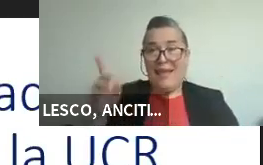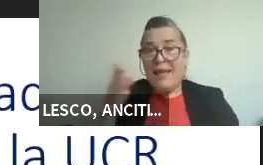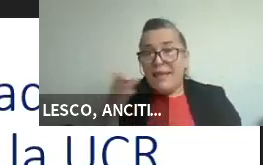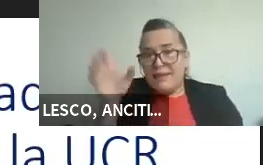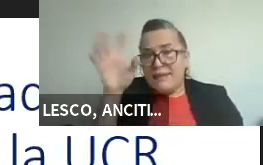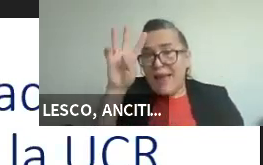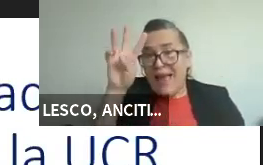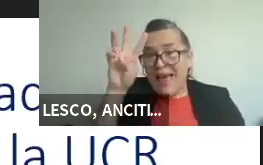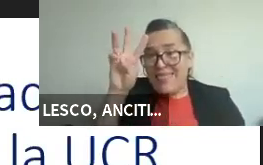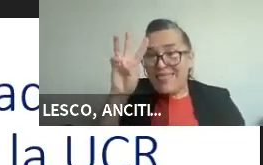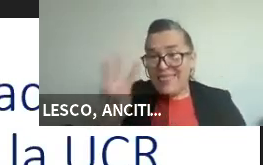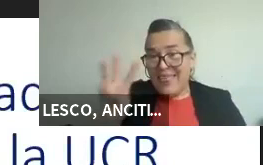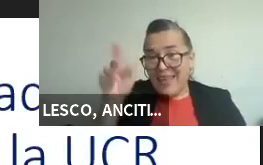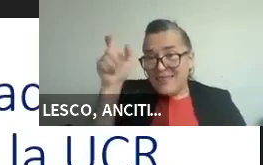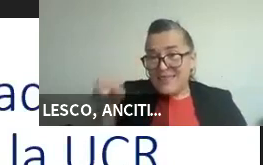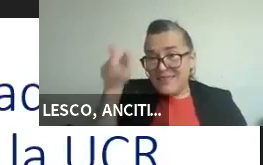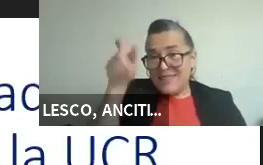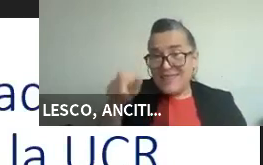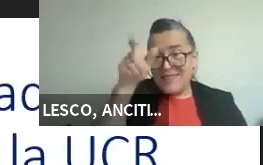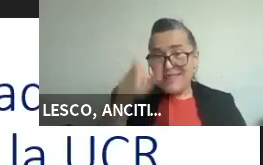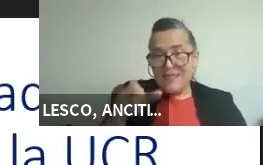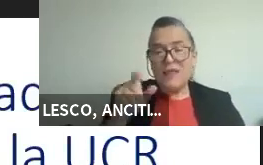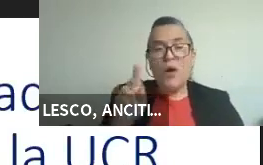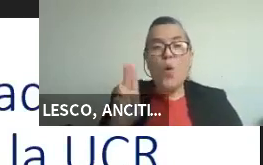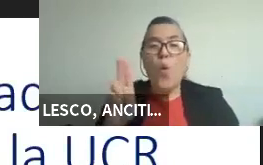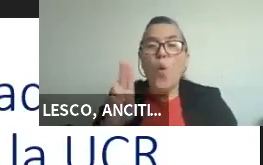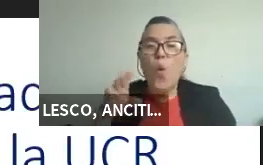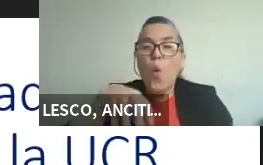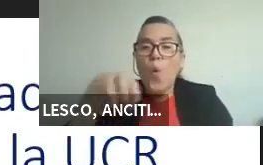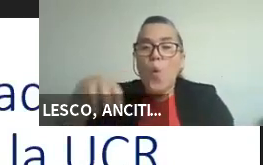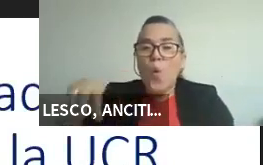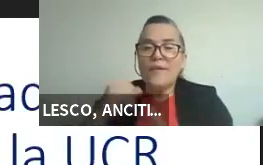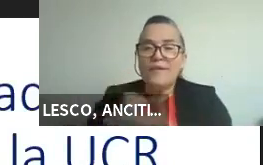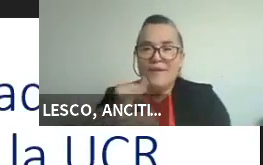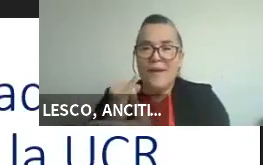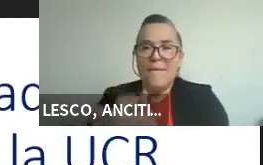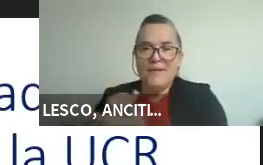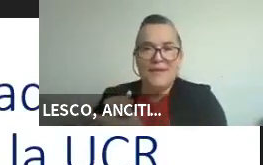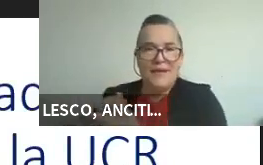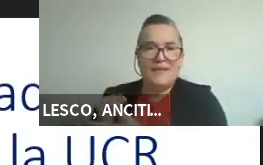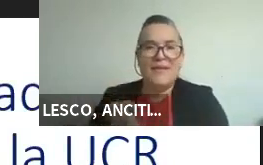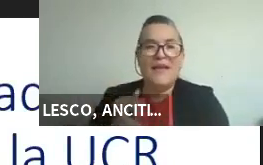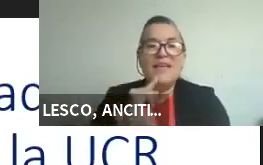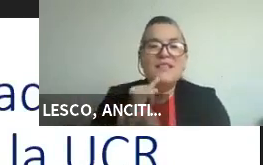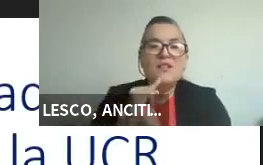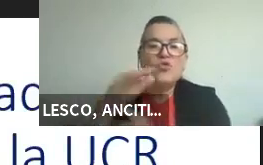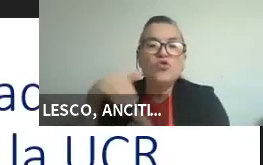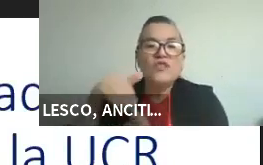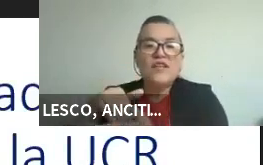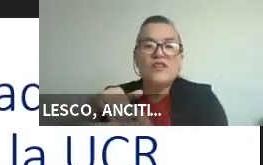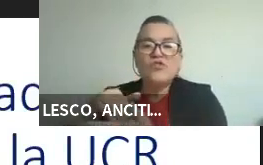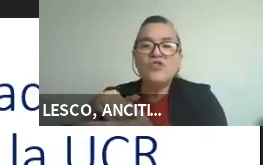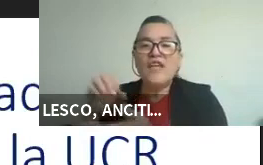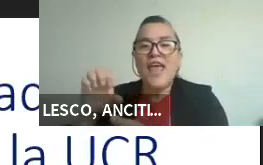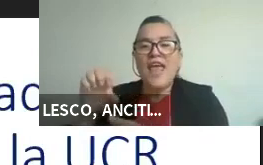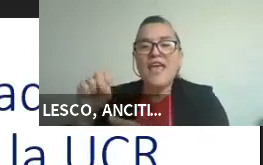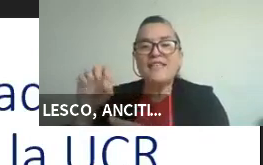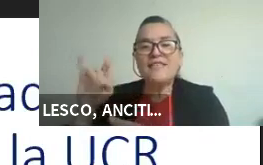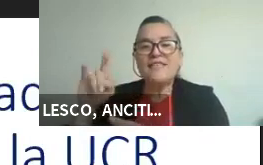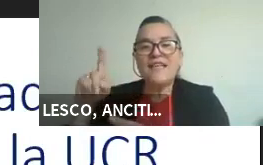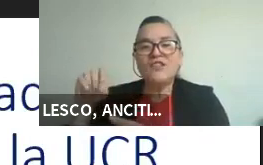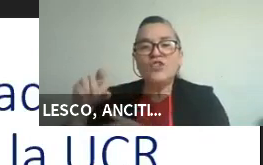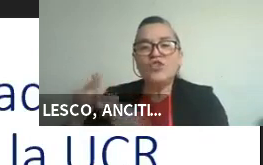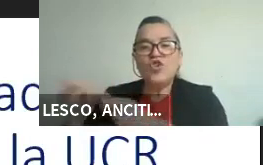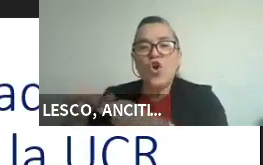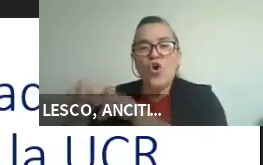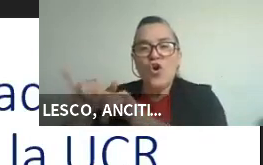columnas que corresponden a unidades propiamente de investigación institutos centros y estaciones experimentales donde más del